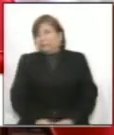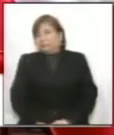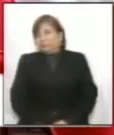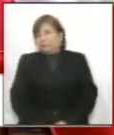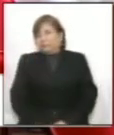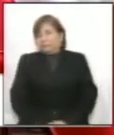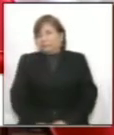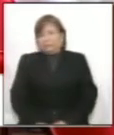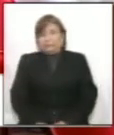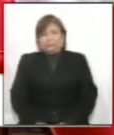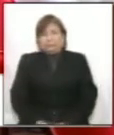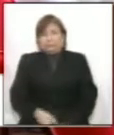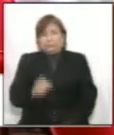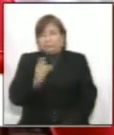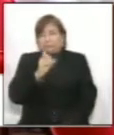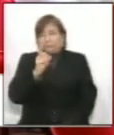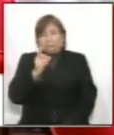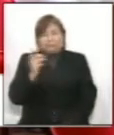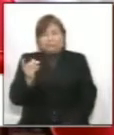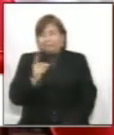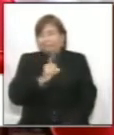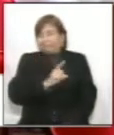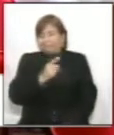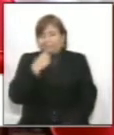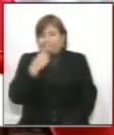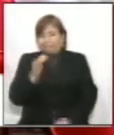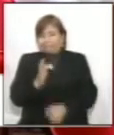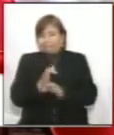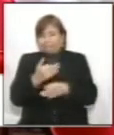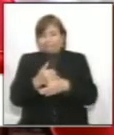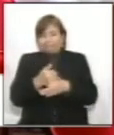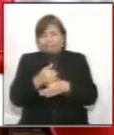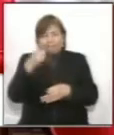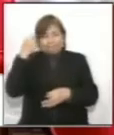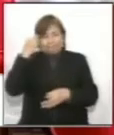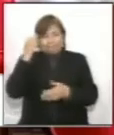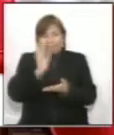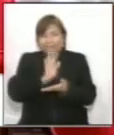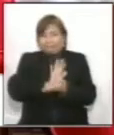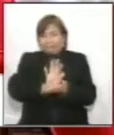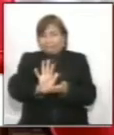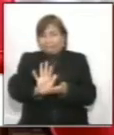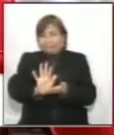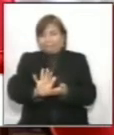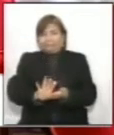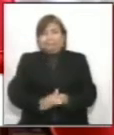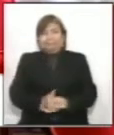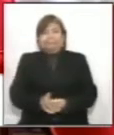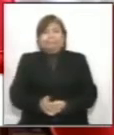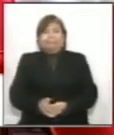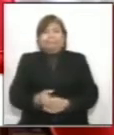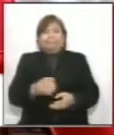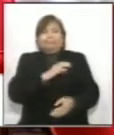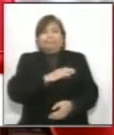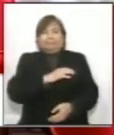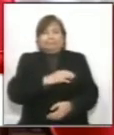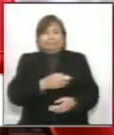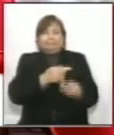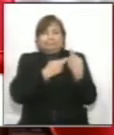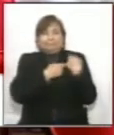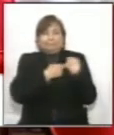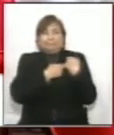no señor, esa no es la forma de hacer política. Y nosotros rechazamos esta actitud